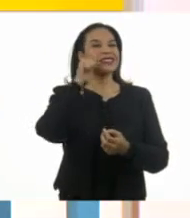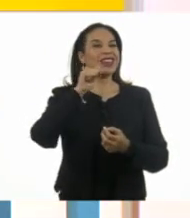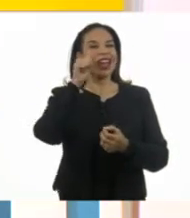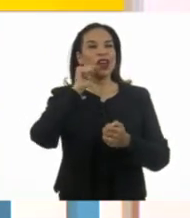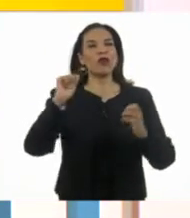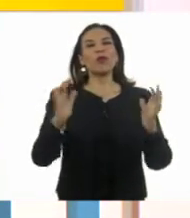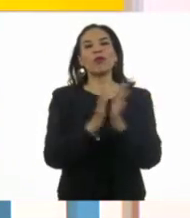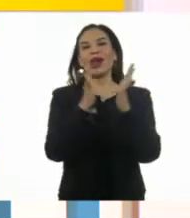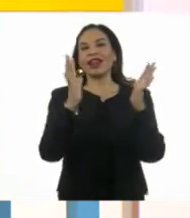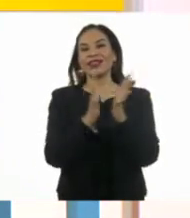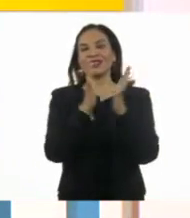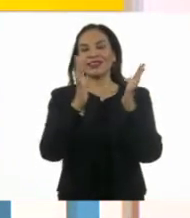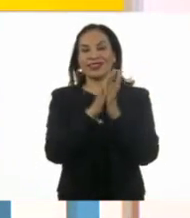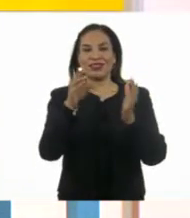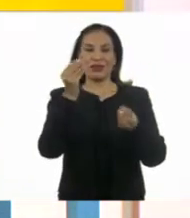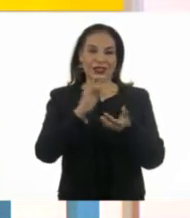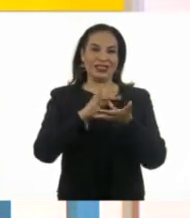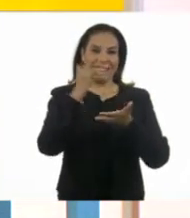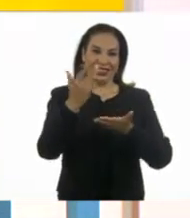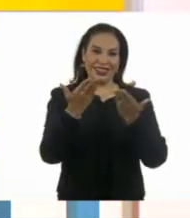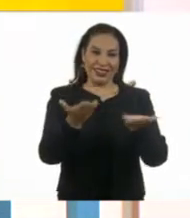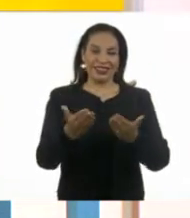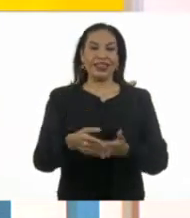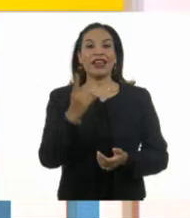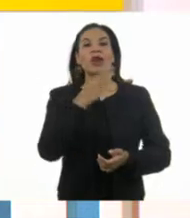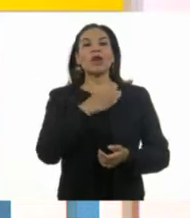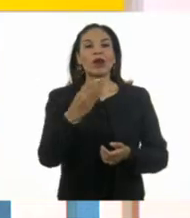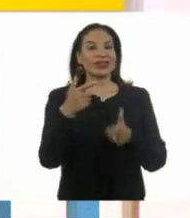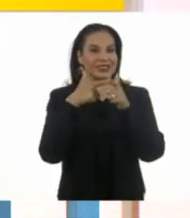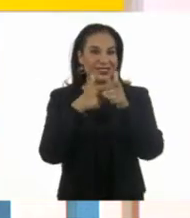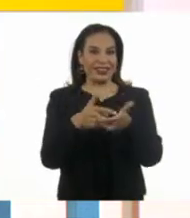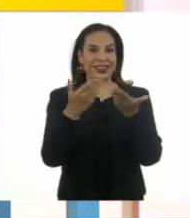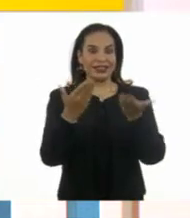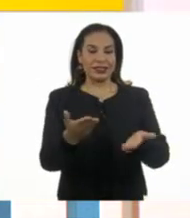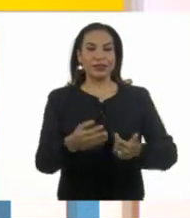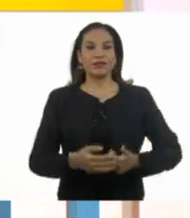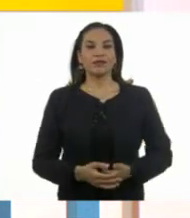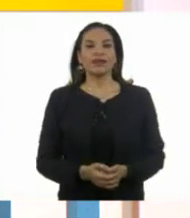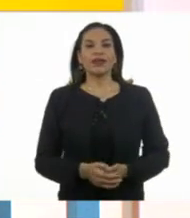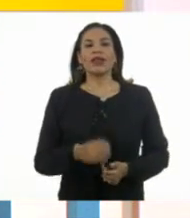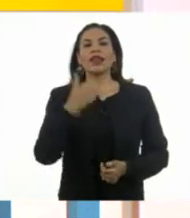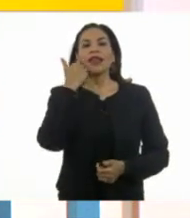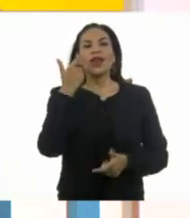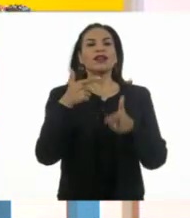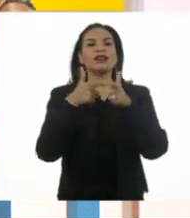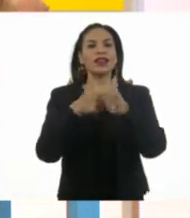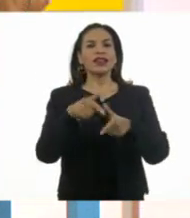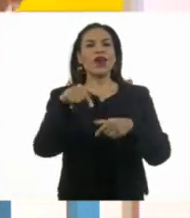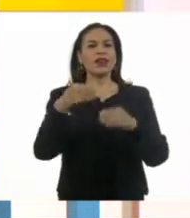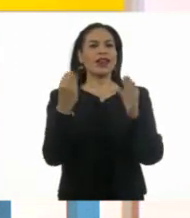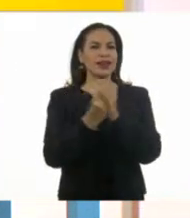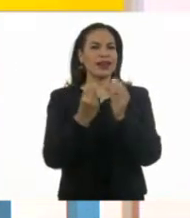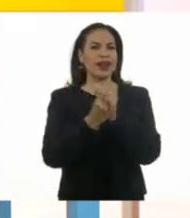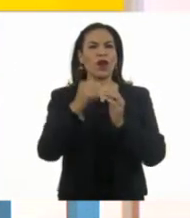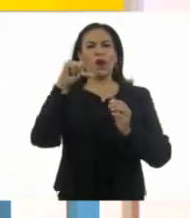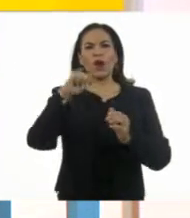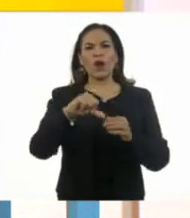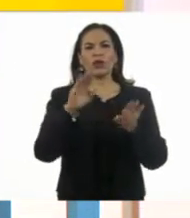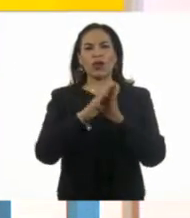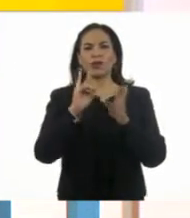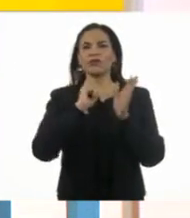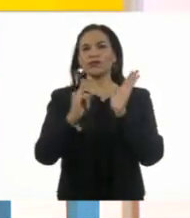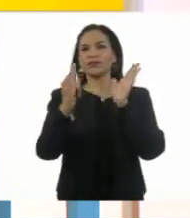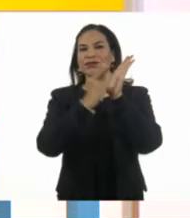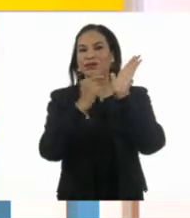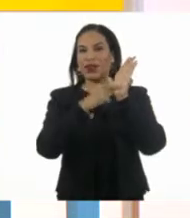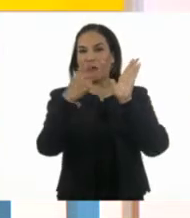están participando con nosotros, se los agradezco mucho. Qué bueno que sigan así. Y quiero que continuemos con la clase. ¿Sí? Vamos a pegar la